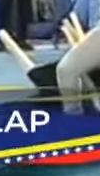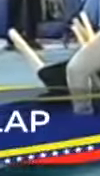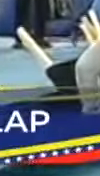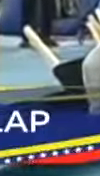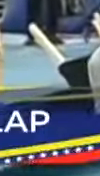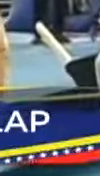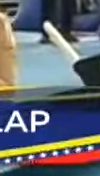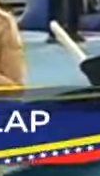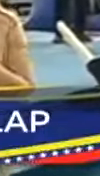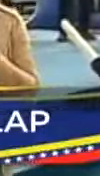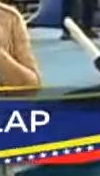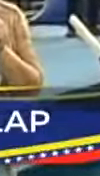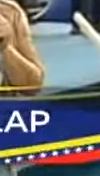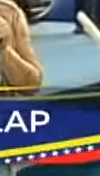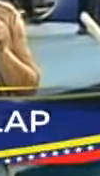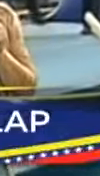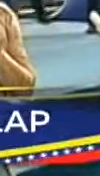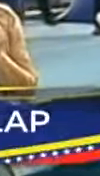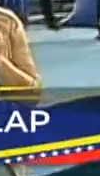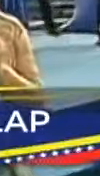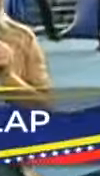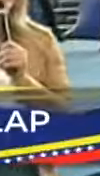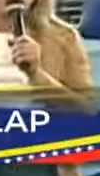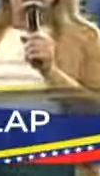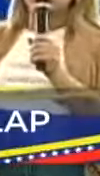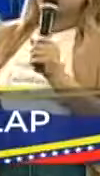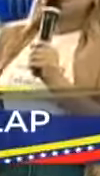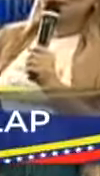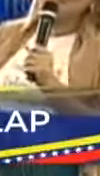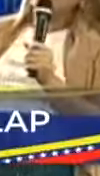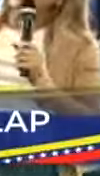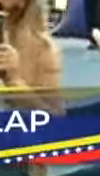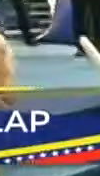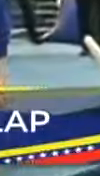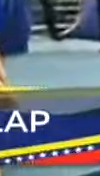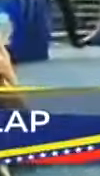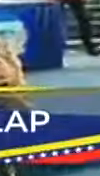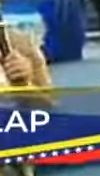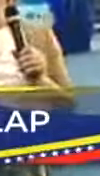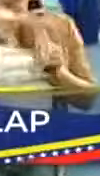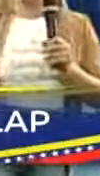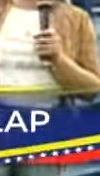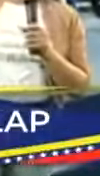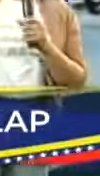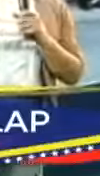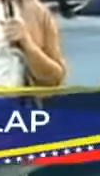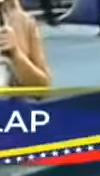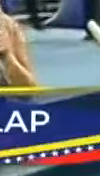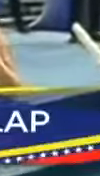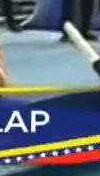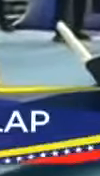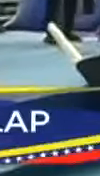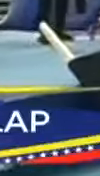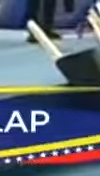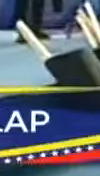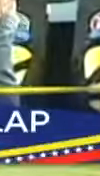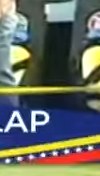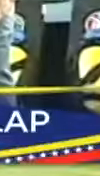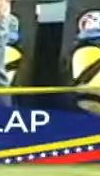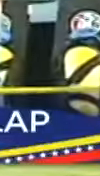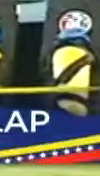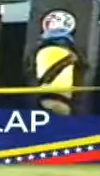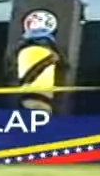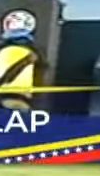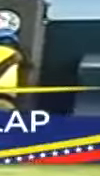trabuco y el acompañamiento técnico. Es el arma secreta para aquí la victoria productiva. Aquí tengo el trabuco, mira. Facilito. Cualquiera de ustedes,